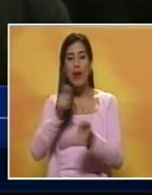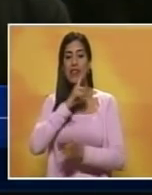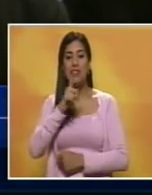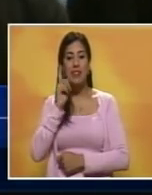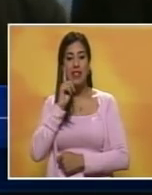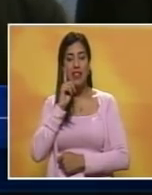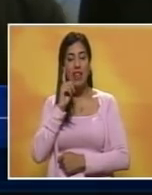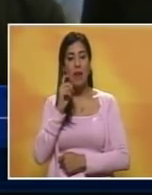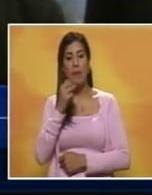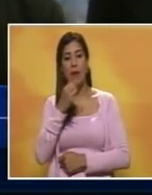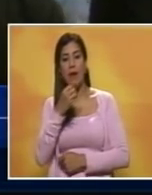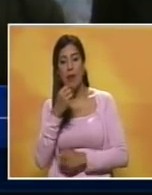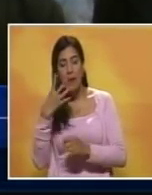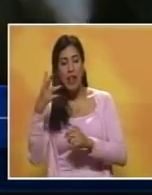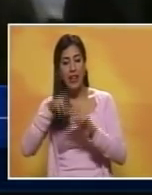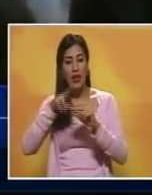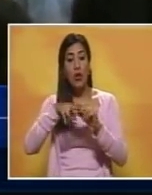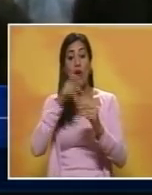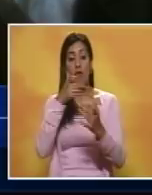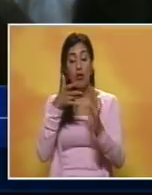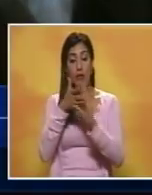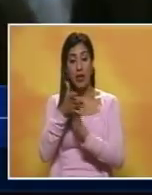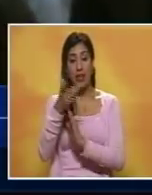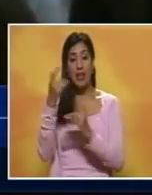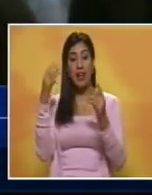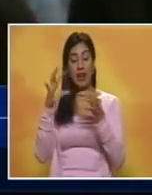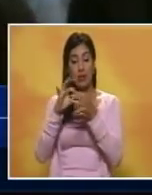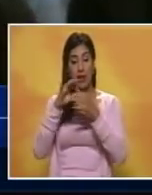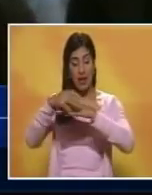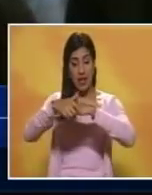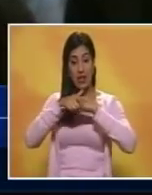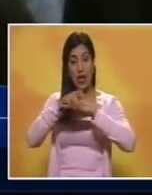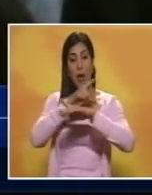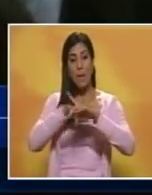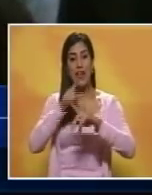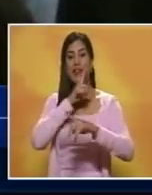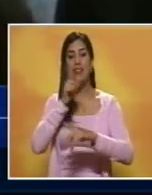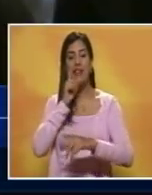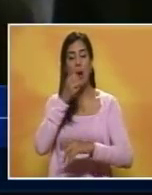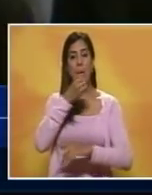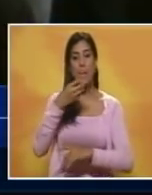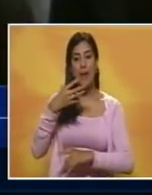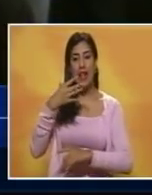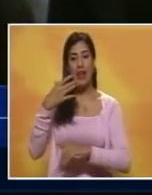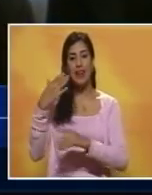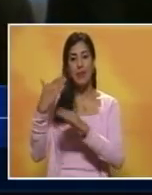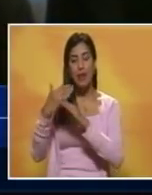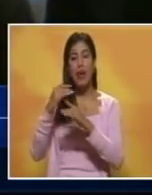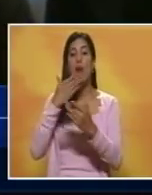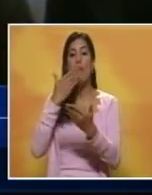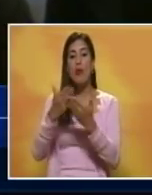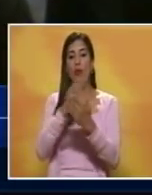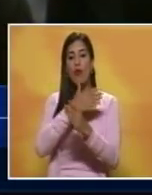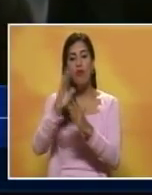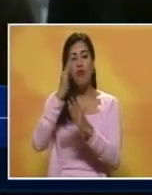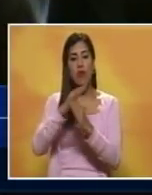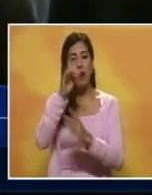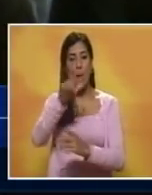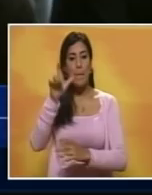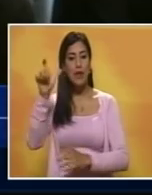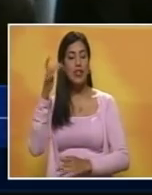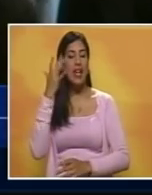conocida como Brexit, en alusión a Brexit de Reino Unido, pero con los términos Black y Exit para proponer la salida de las